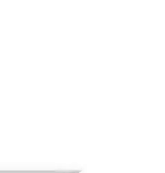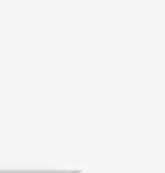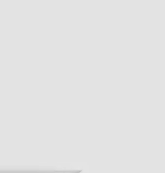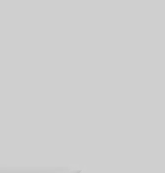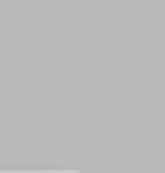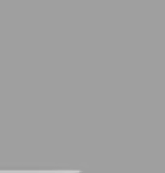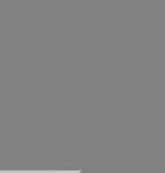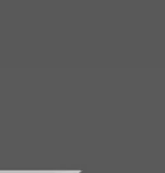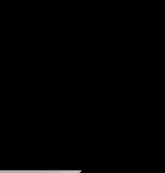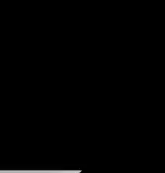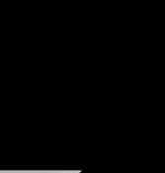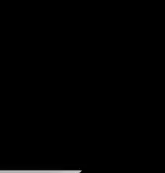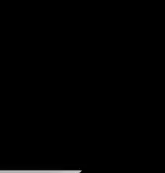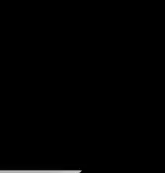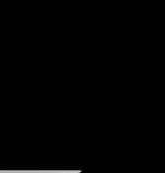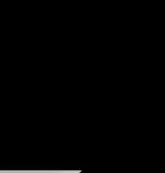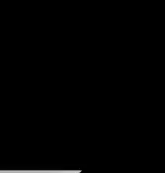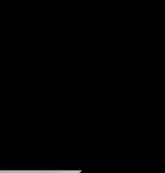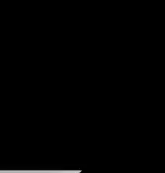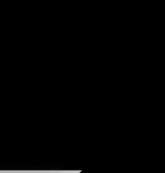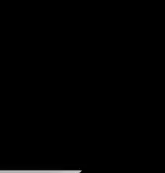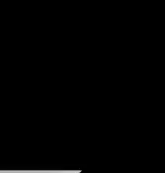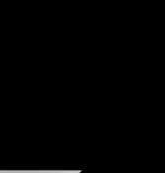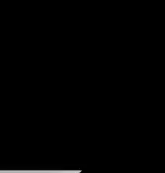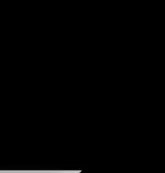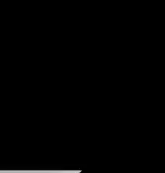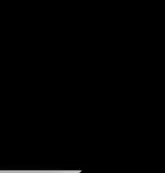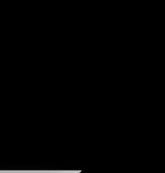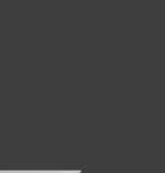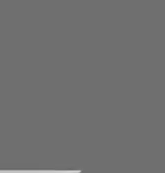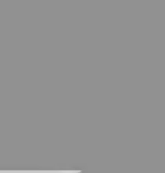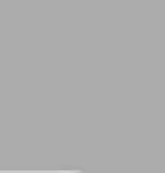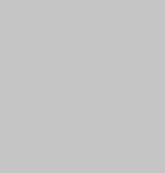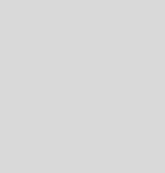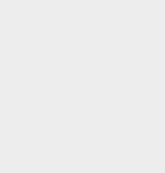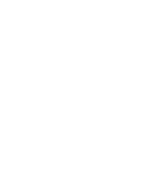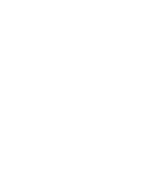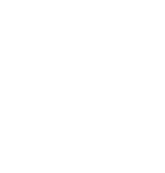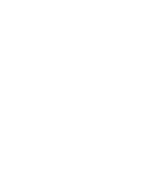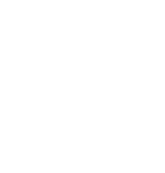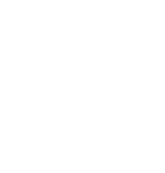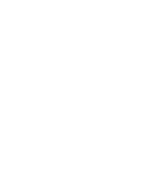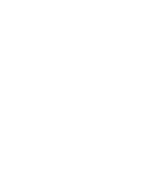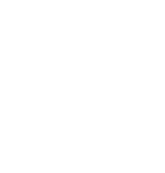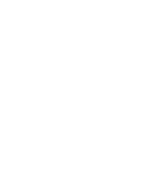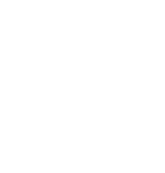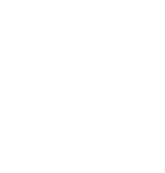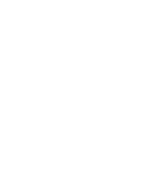La conferencia del presidente Andrés Manuel López Obrador en 5 minutos o menos.